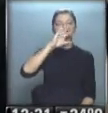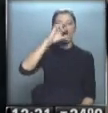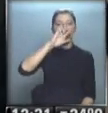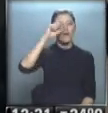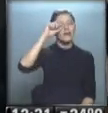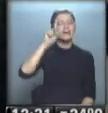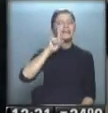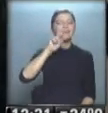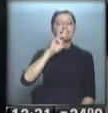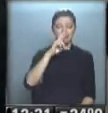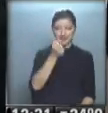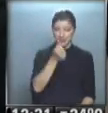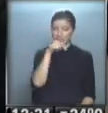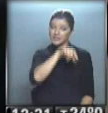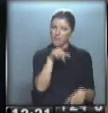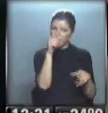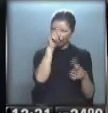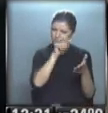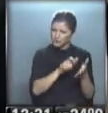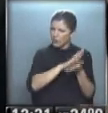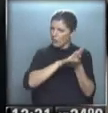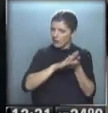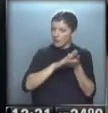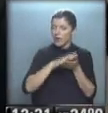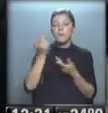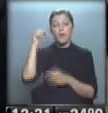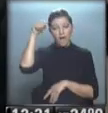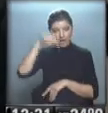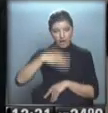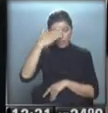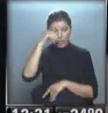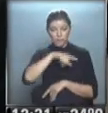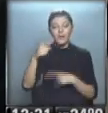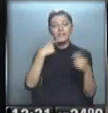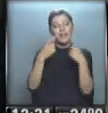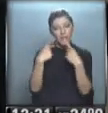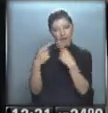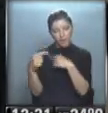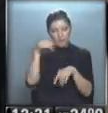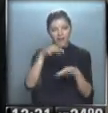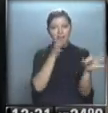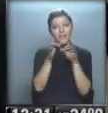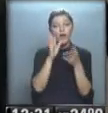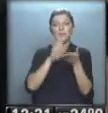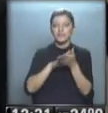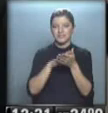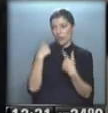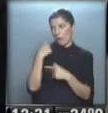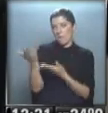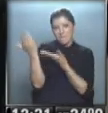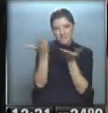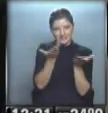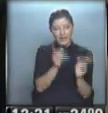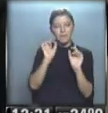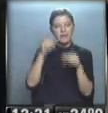para muchos argentinos dentro de la política uruguaya, va a estar con nosotros acá en Visión City Internacional conversando sobre, la vamos a estar presentando